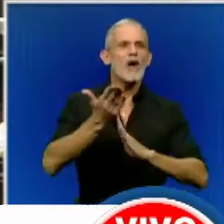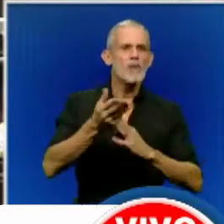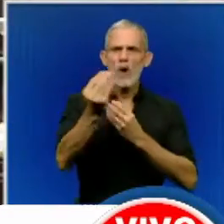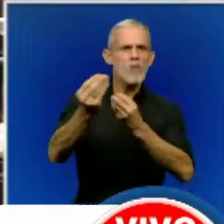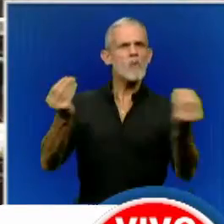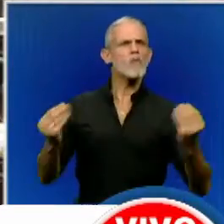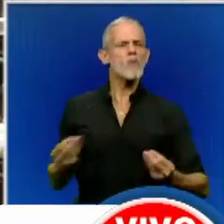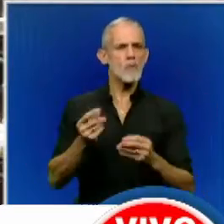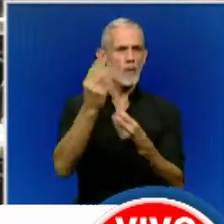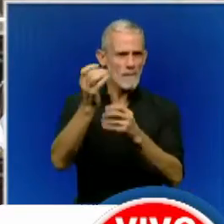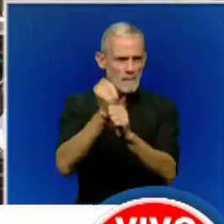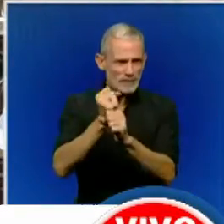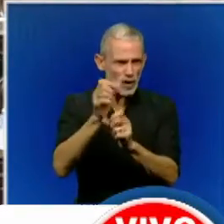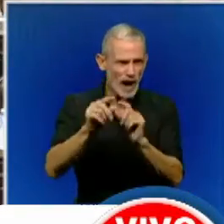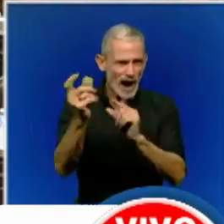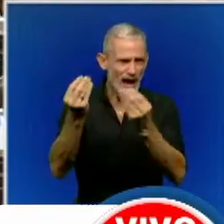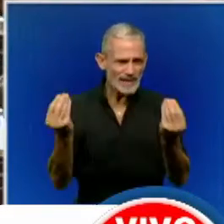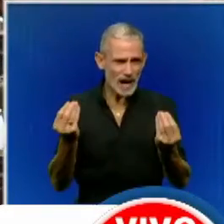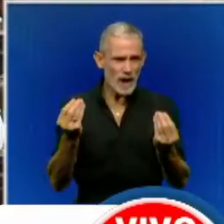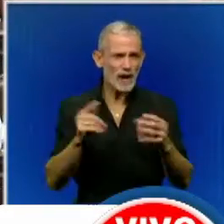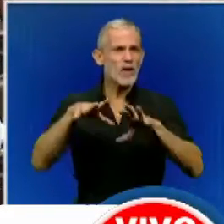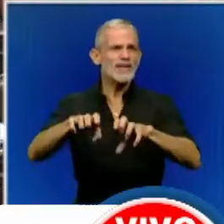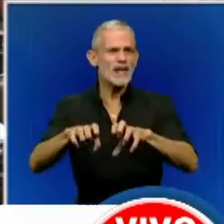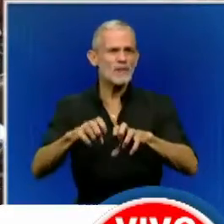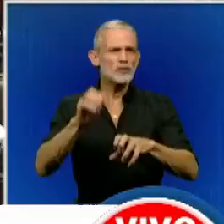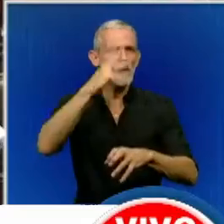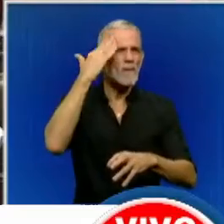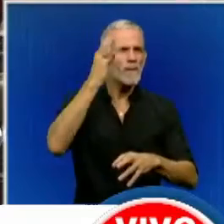personal de marzo del 2020, desde la intervención que comenzó en